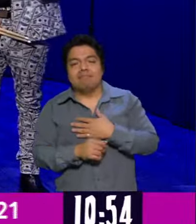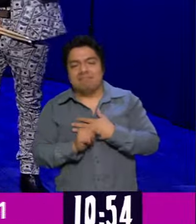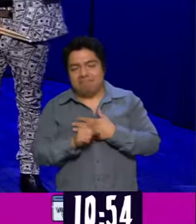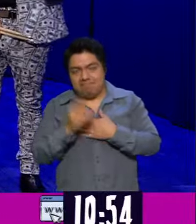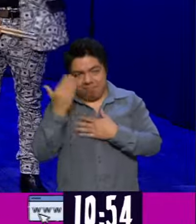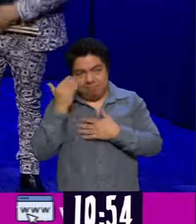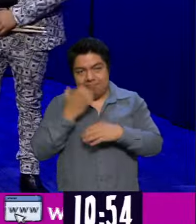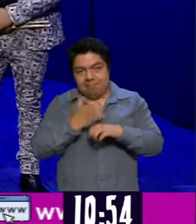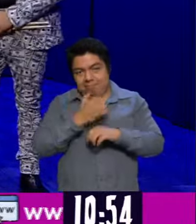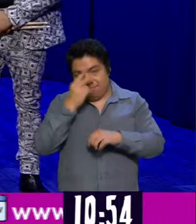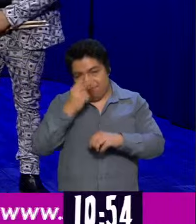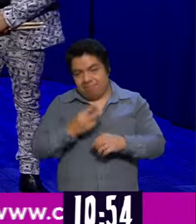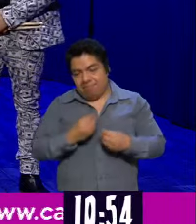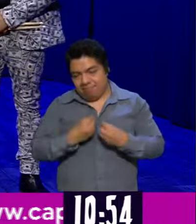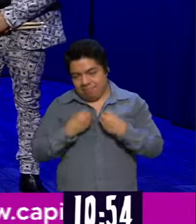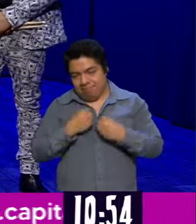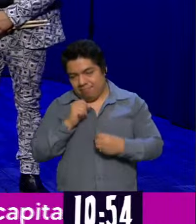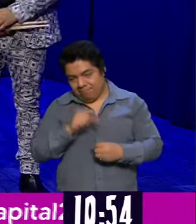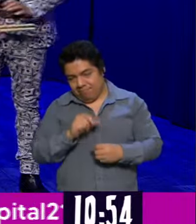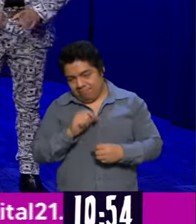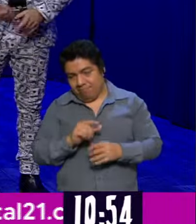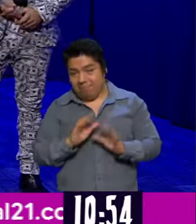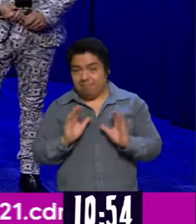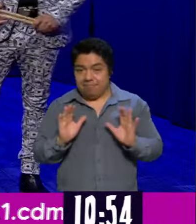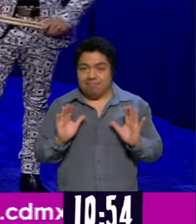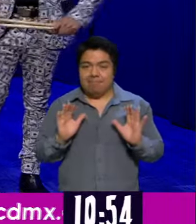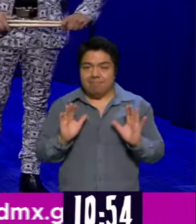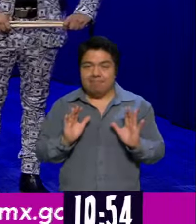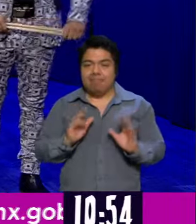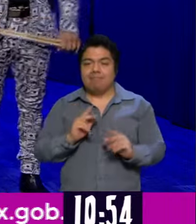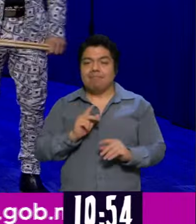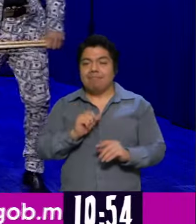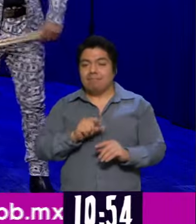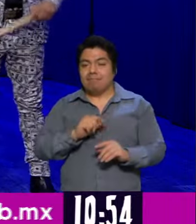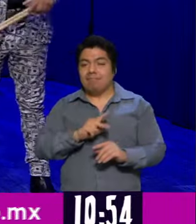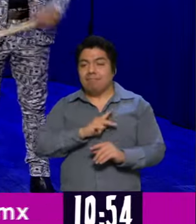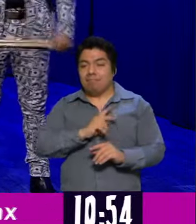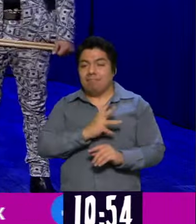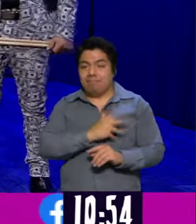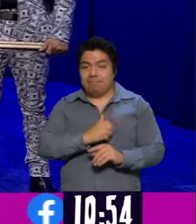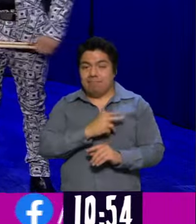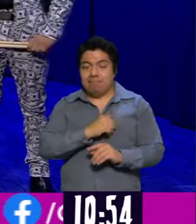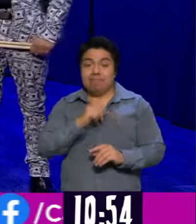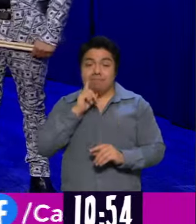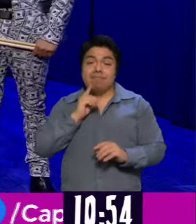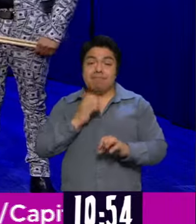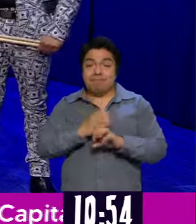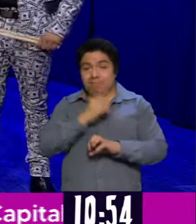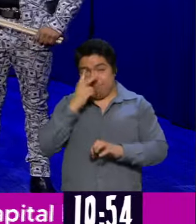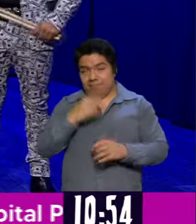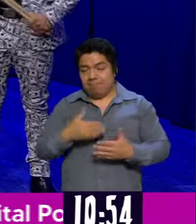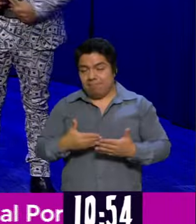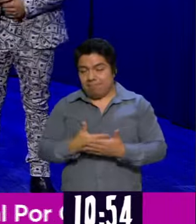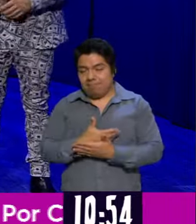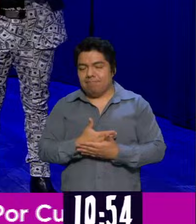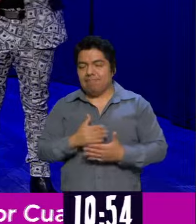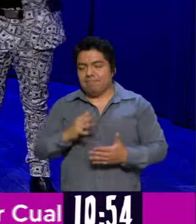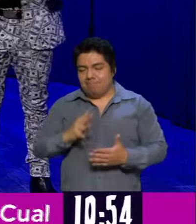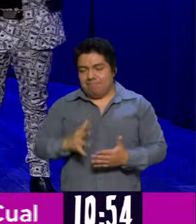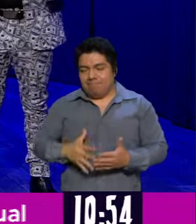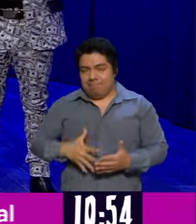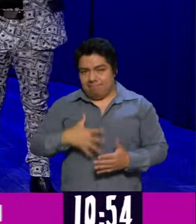Bueno, nombrada. Mexiquense. Ok. Y mi hija es mexiquense, aunque no lo crea. Muy bien, señora. Orgullosamente mexiquense.